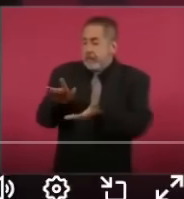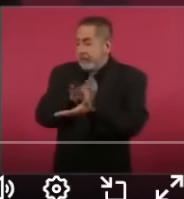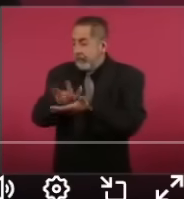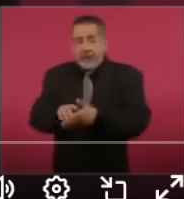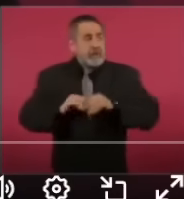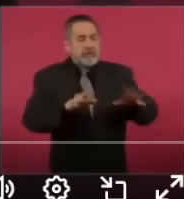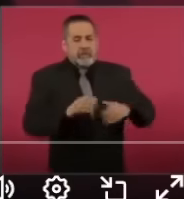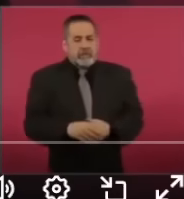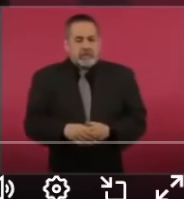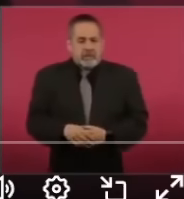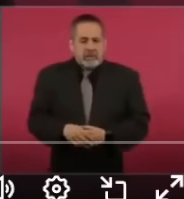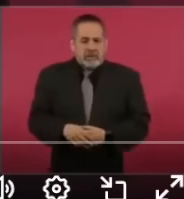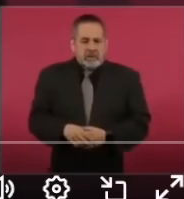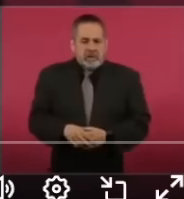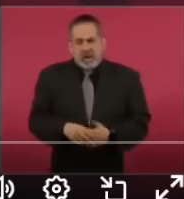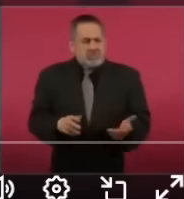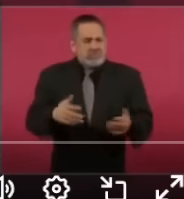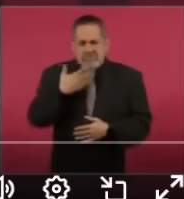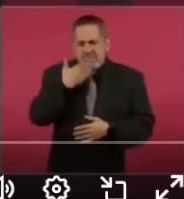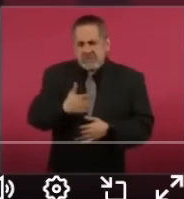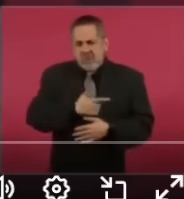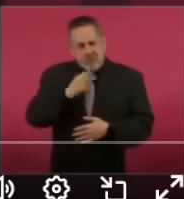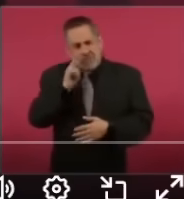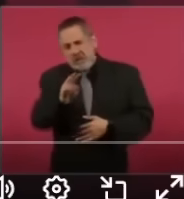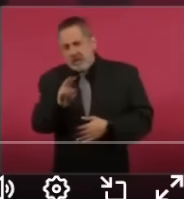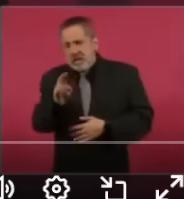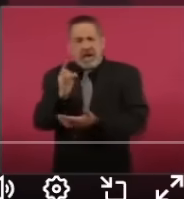Y me dio mucho gusto porque demuestra quién es Lenia.